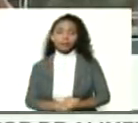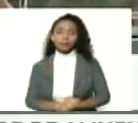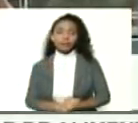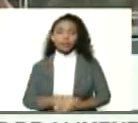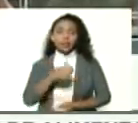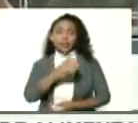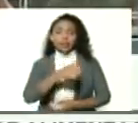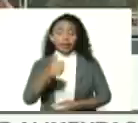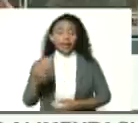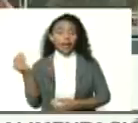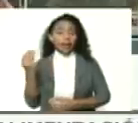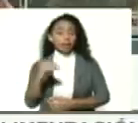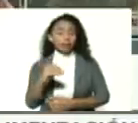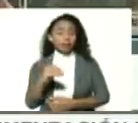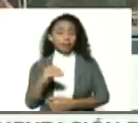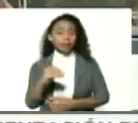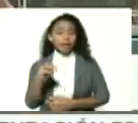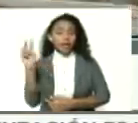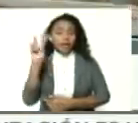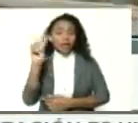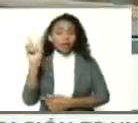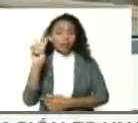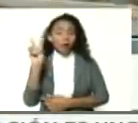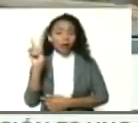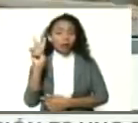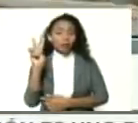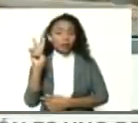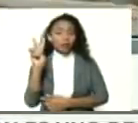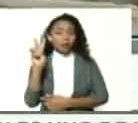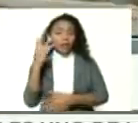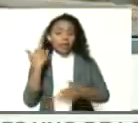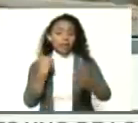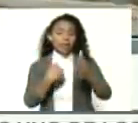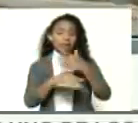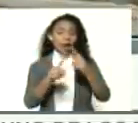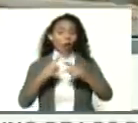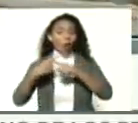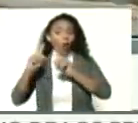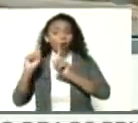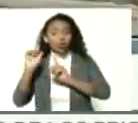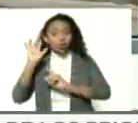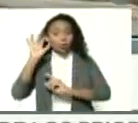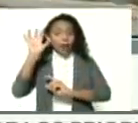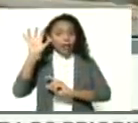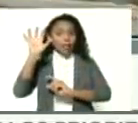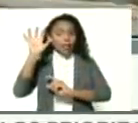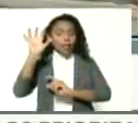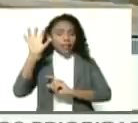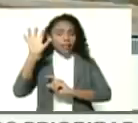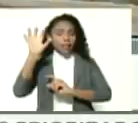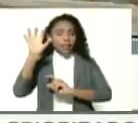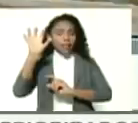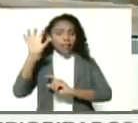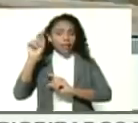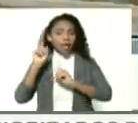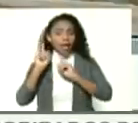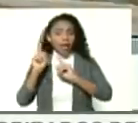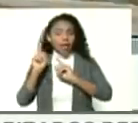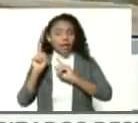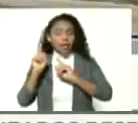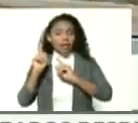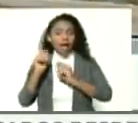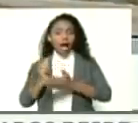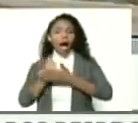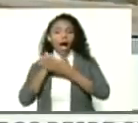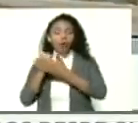cada vez que Venezuela sale a otro país es